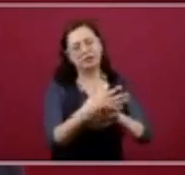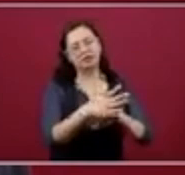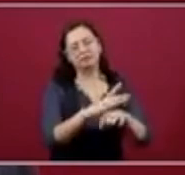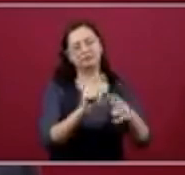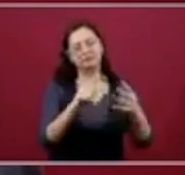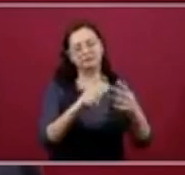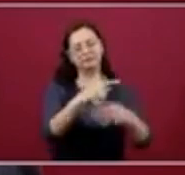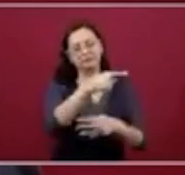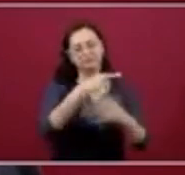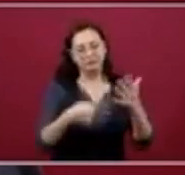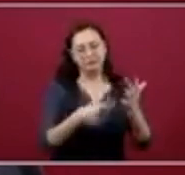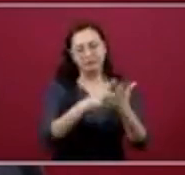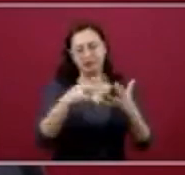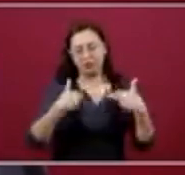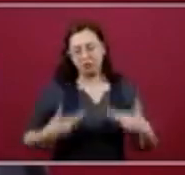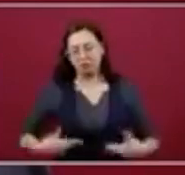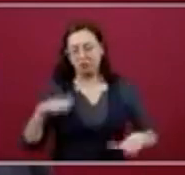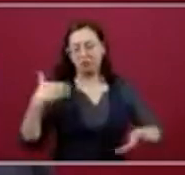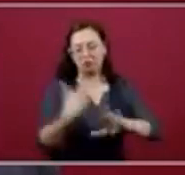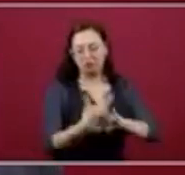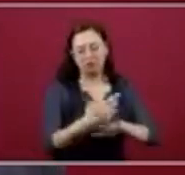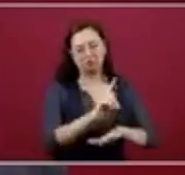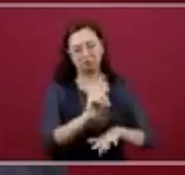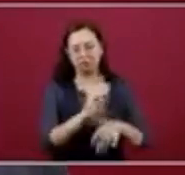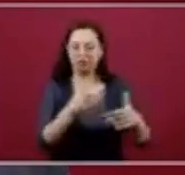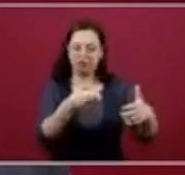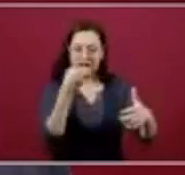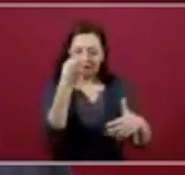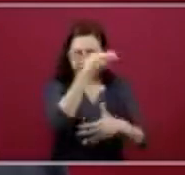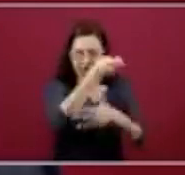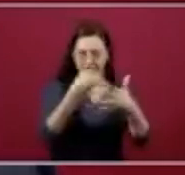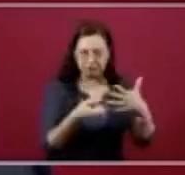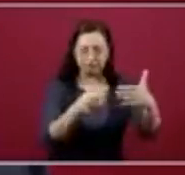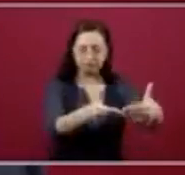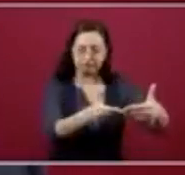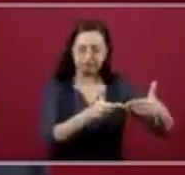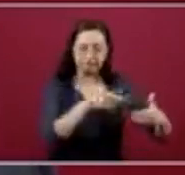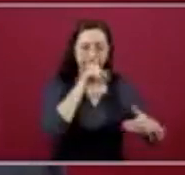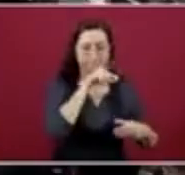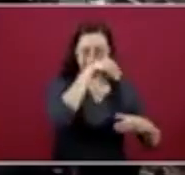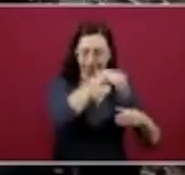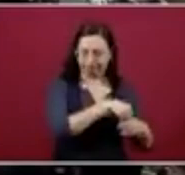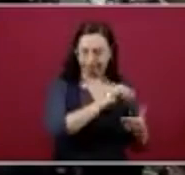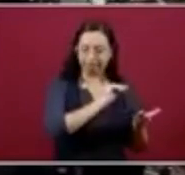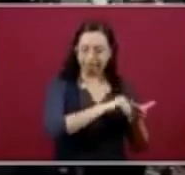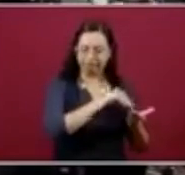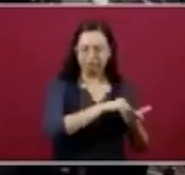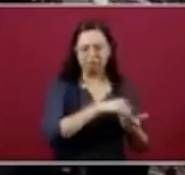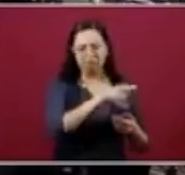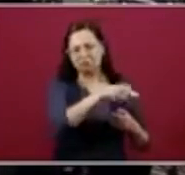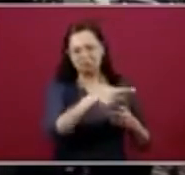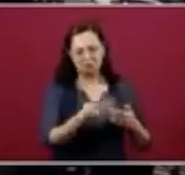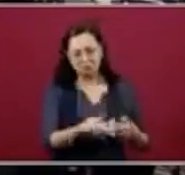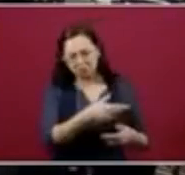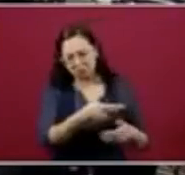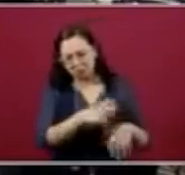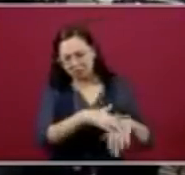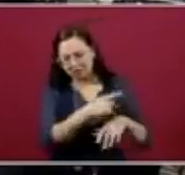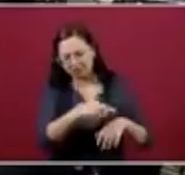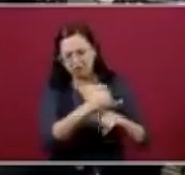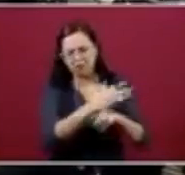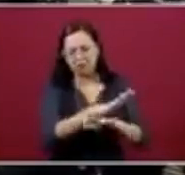personas, los derechos humanos. Entonces, vamos a pedirle a Zoé que nos informe